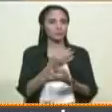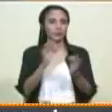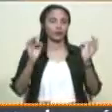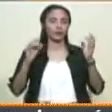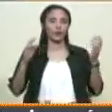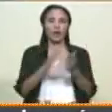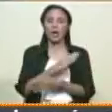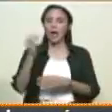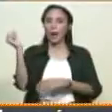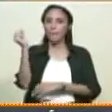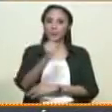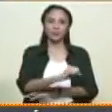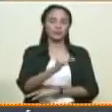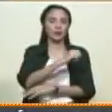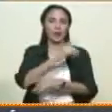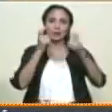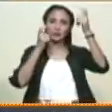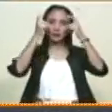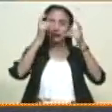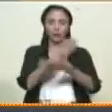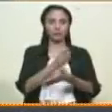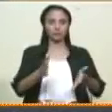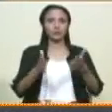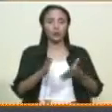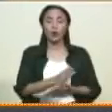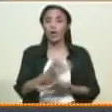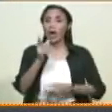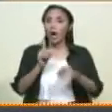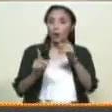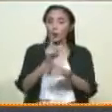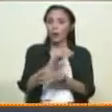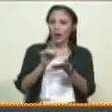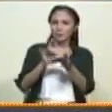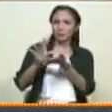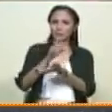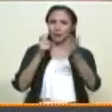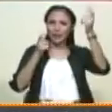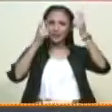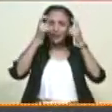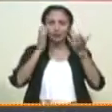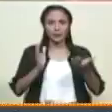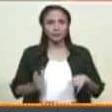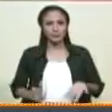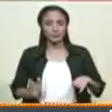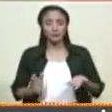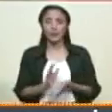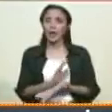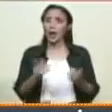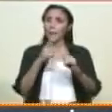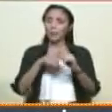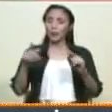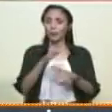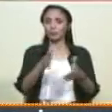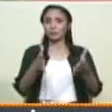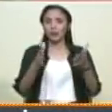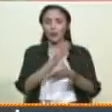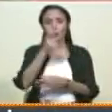Los que intentaron revocarle el mandato también salieron doraditos.